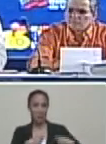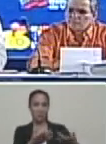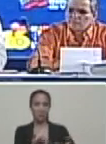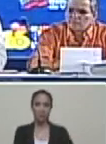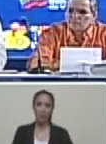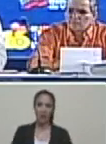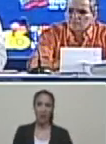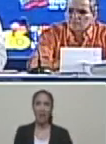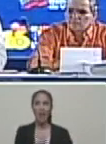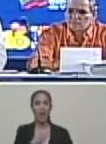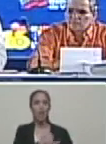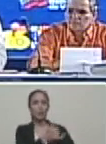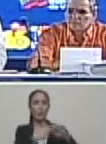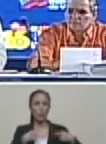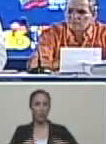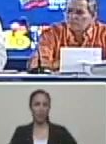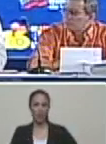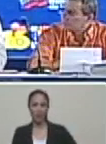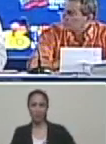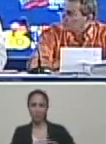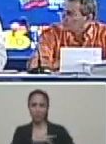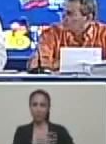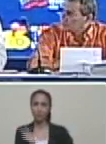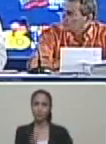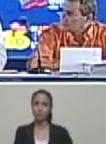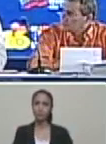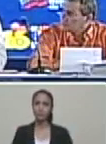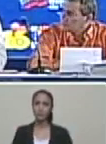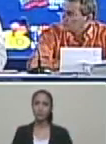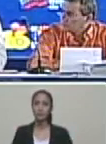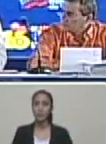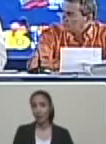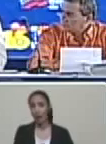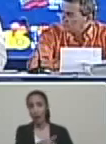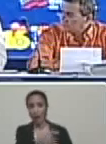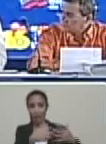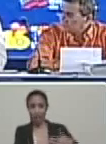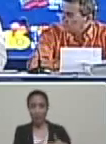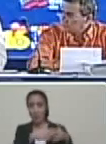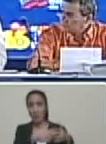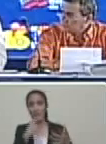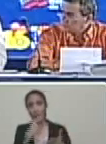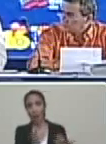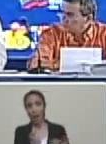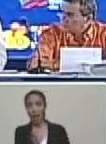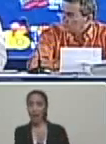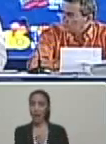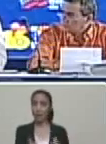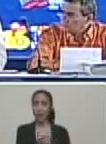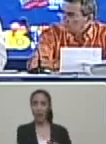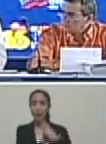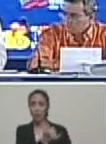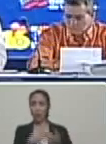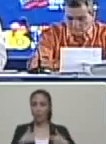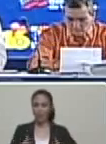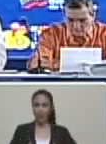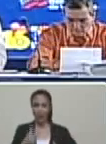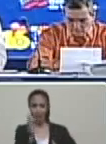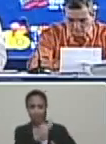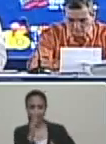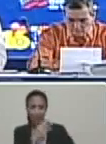podrida ahí. Y decía que era ayuda humanitaria. Comida podrida. Que le sobra al ejército de Estados Unidos una comida podrida,